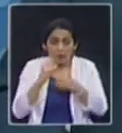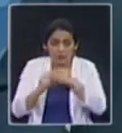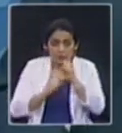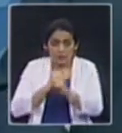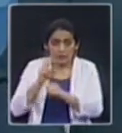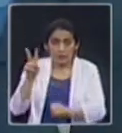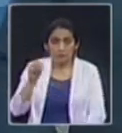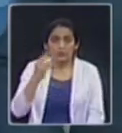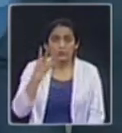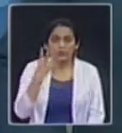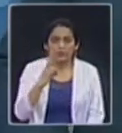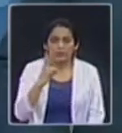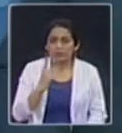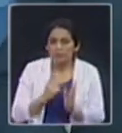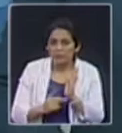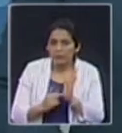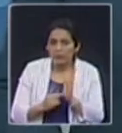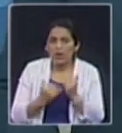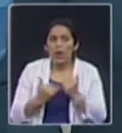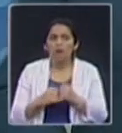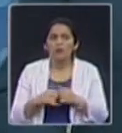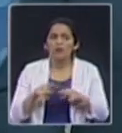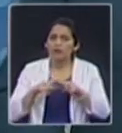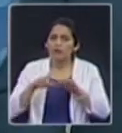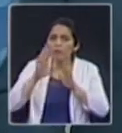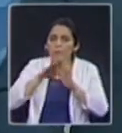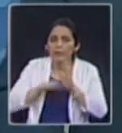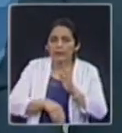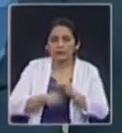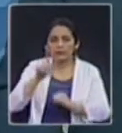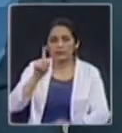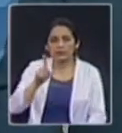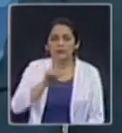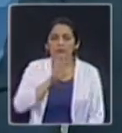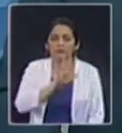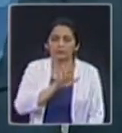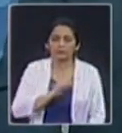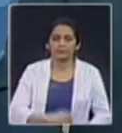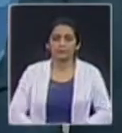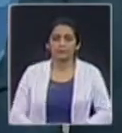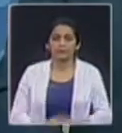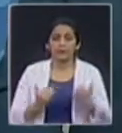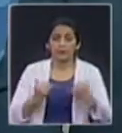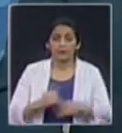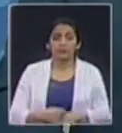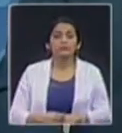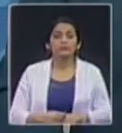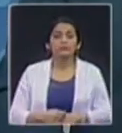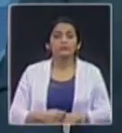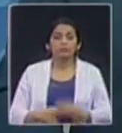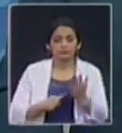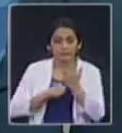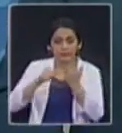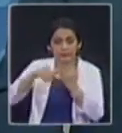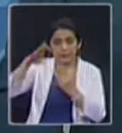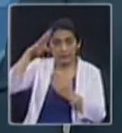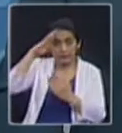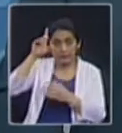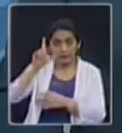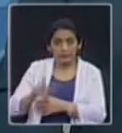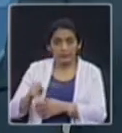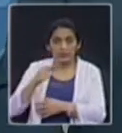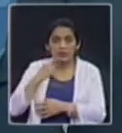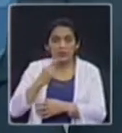la misma fecha, esa cifra disminuyó a 115 casos. El ministro del Interior, César Nava, señaló que este resultado corresponde a la